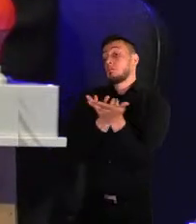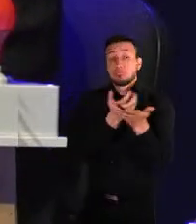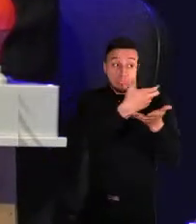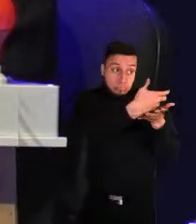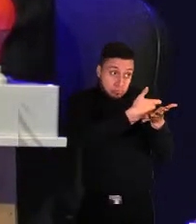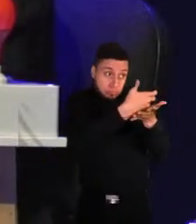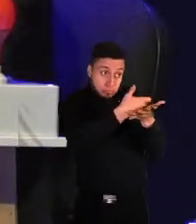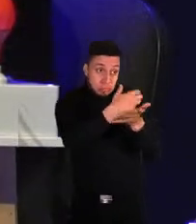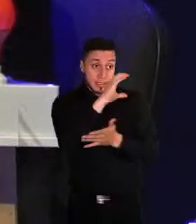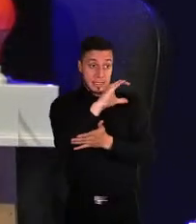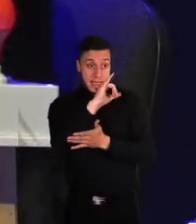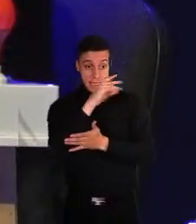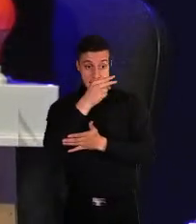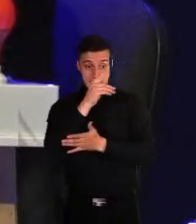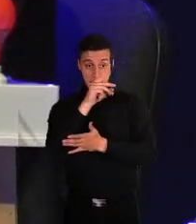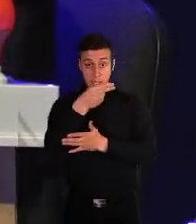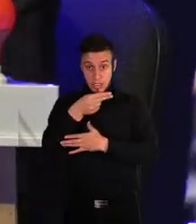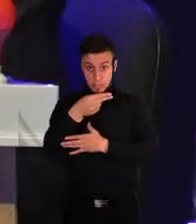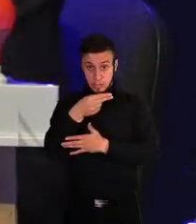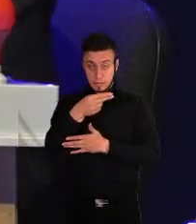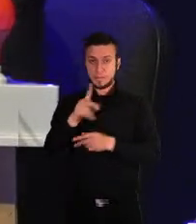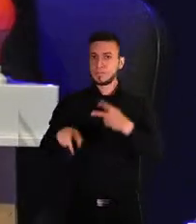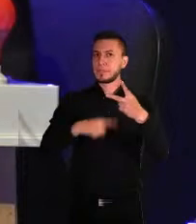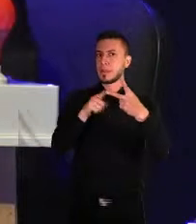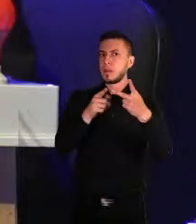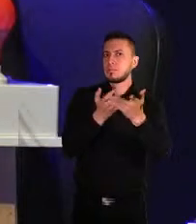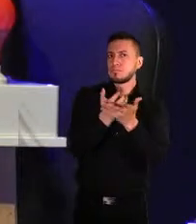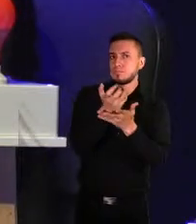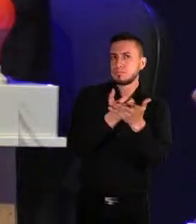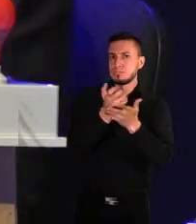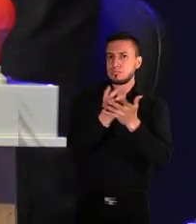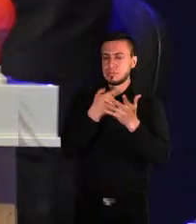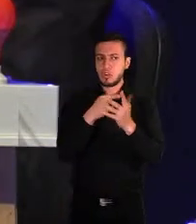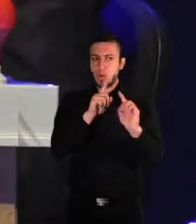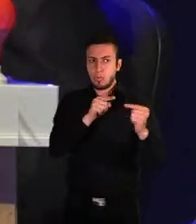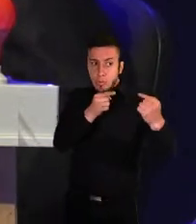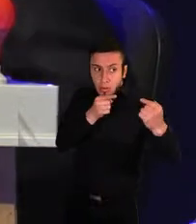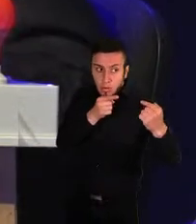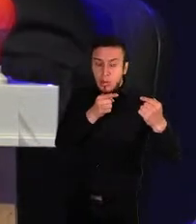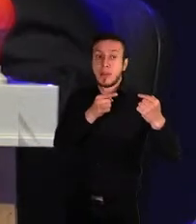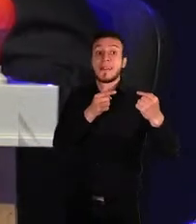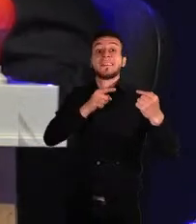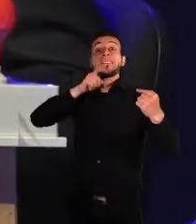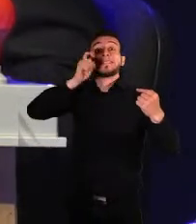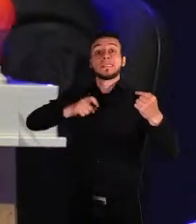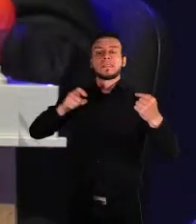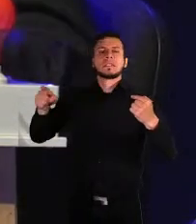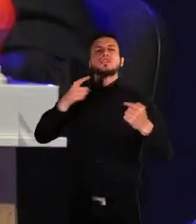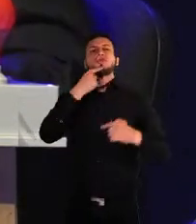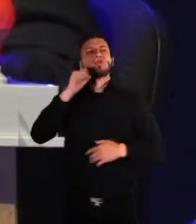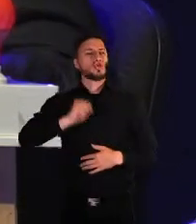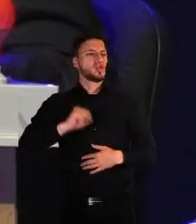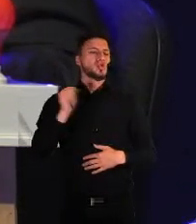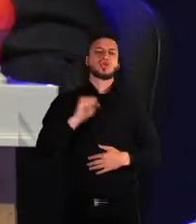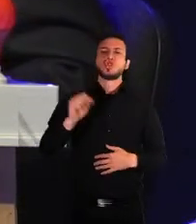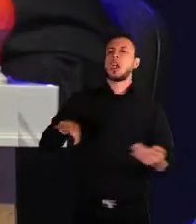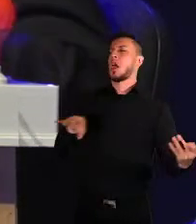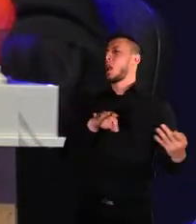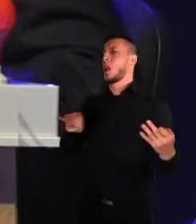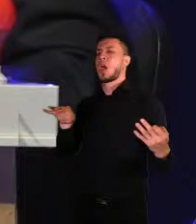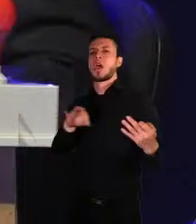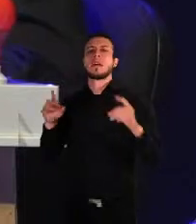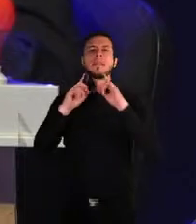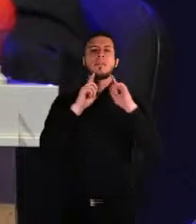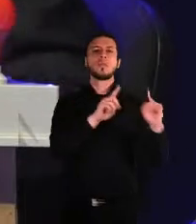de la cdh la segunda recomendación y réplica que yo haría es se habla mucho se militariza el discurso